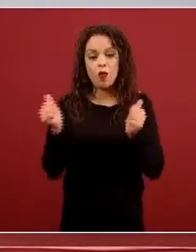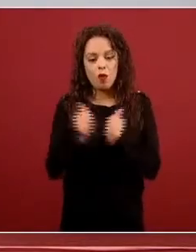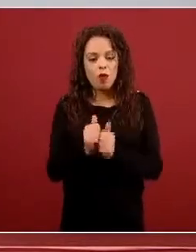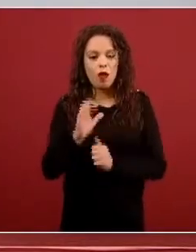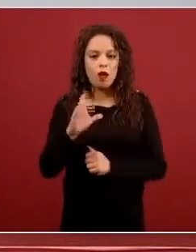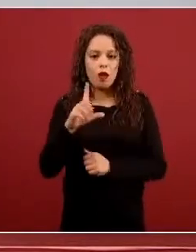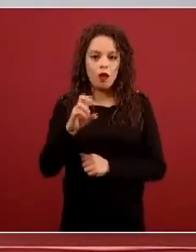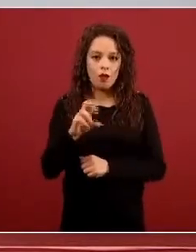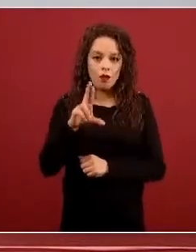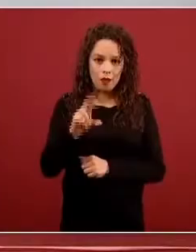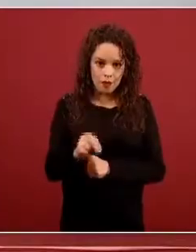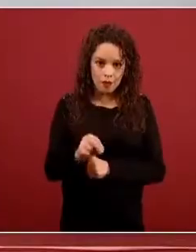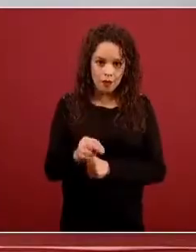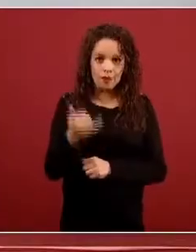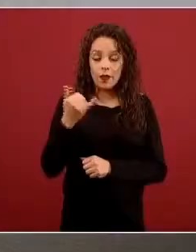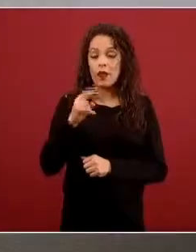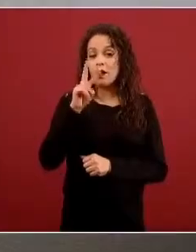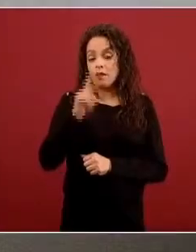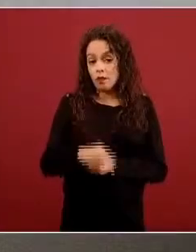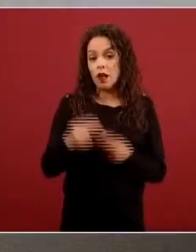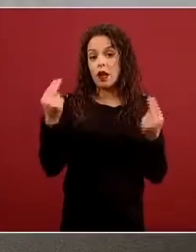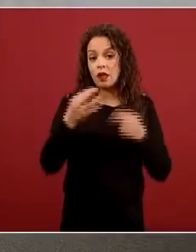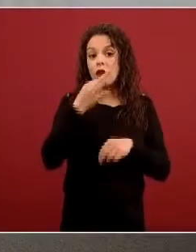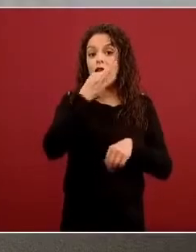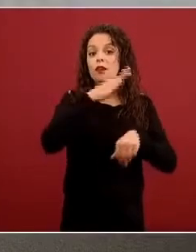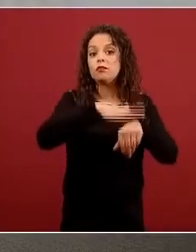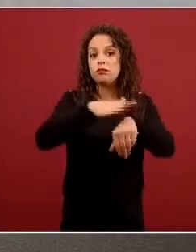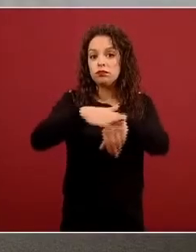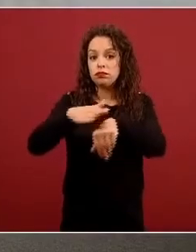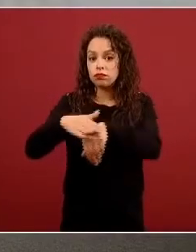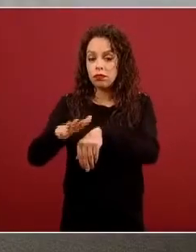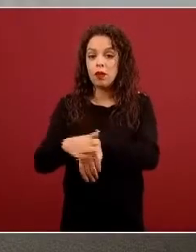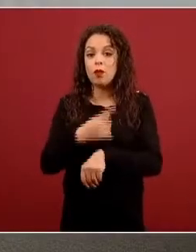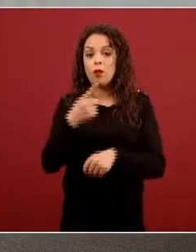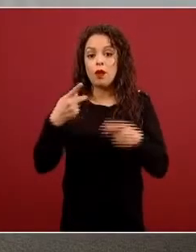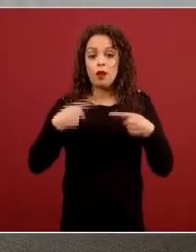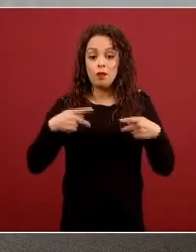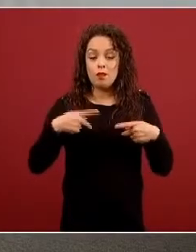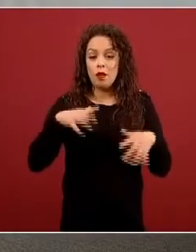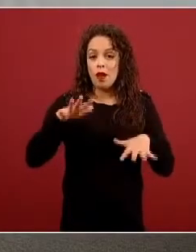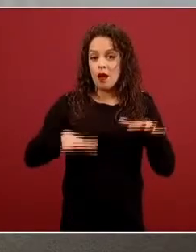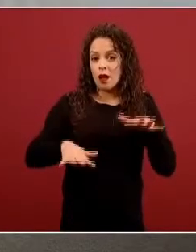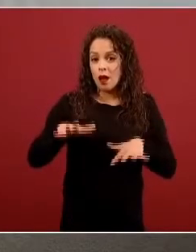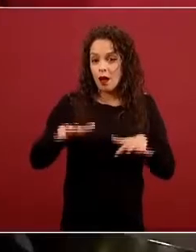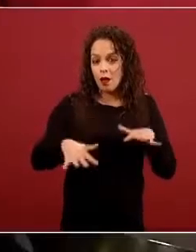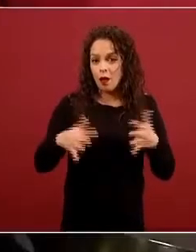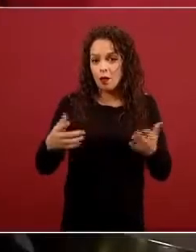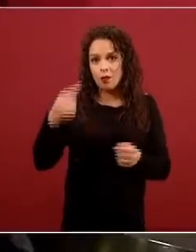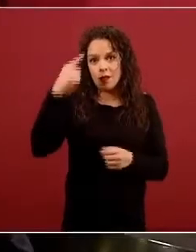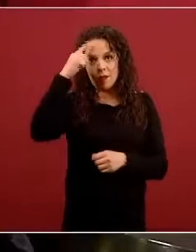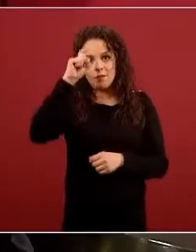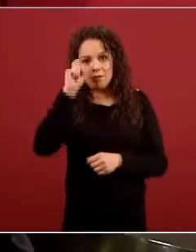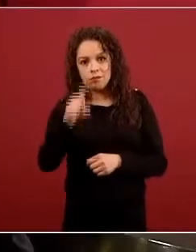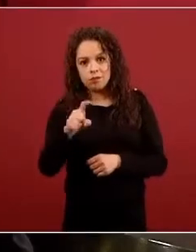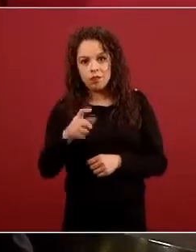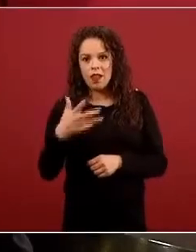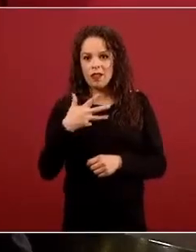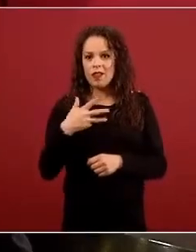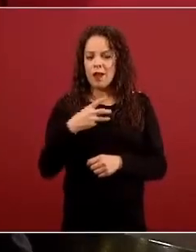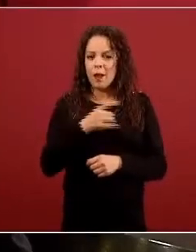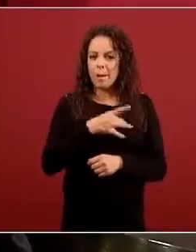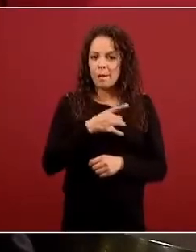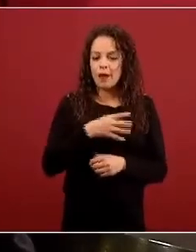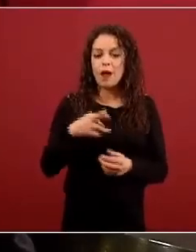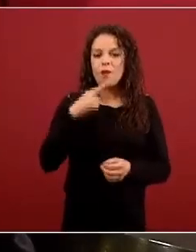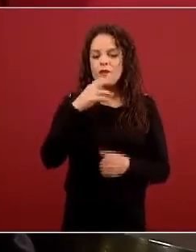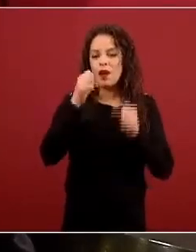queremos alertar a la población. Muchas veces por este miedo o esta incertidumbre lo que están haciendo es poner el cloro directo. Y eso